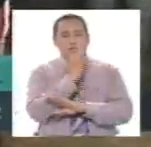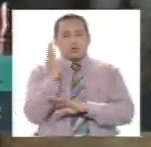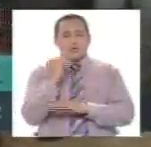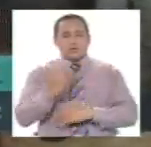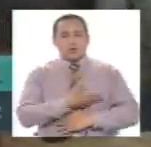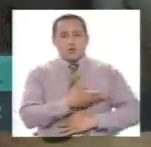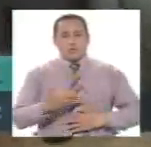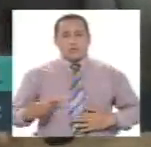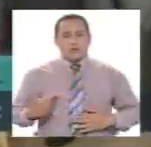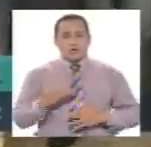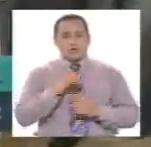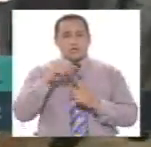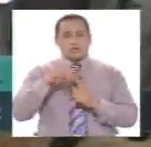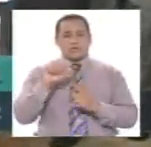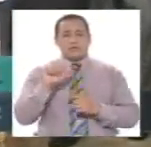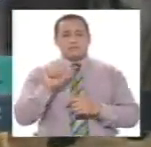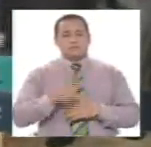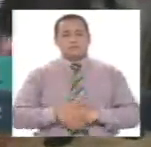del gobierno.